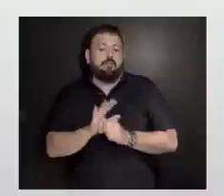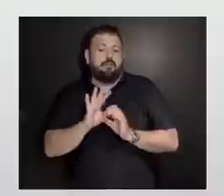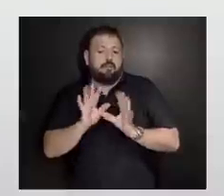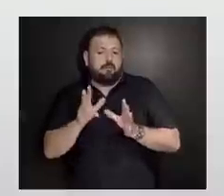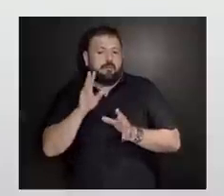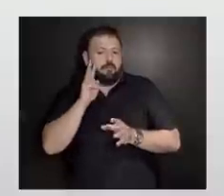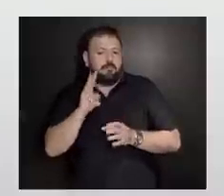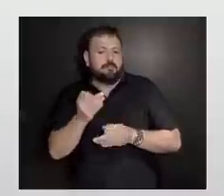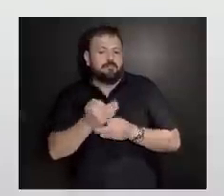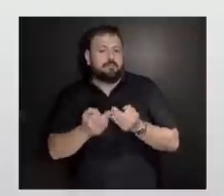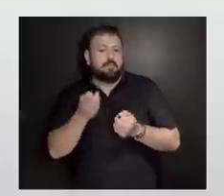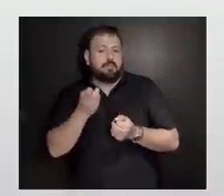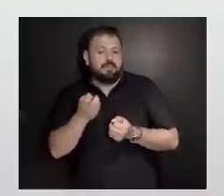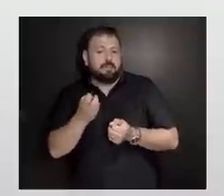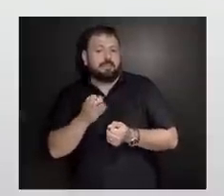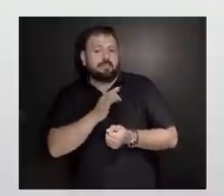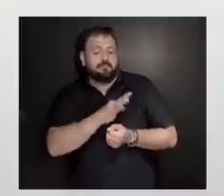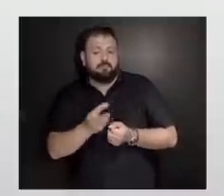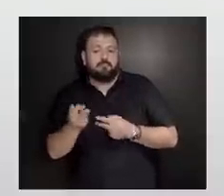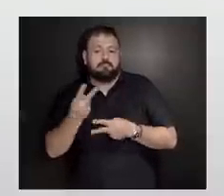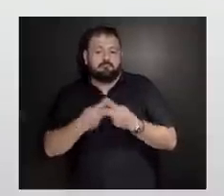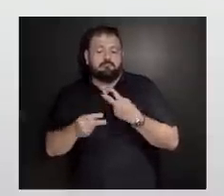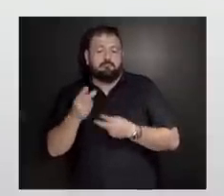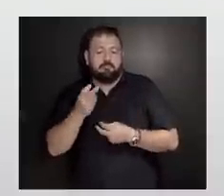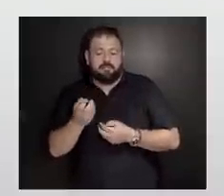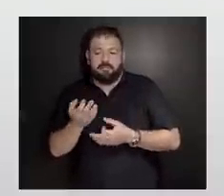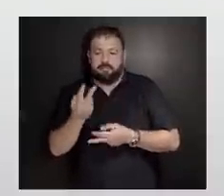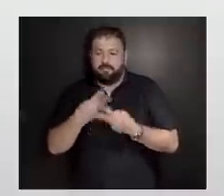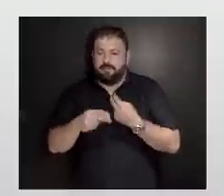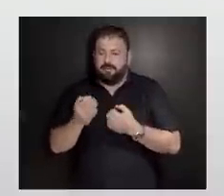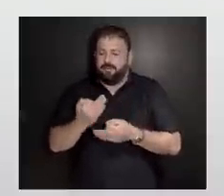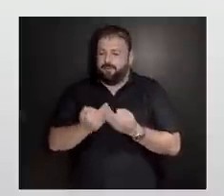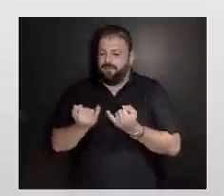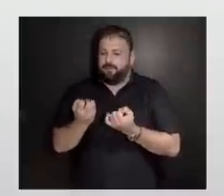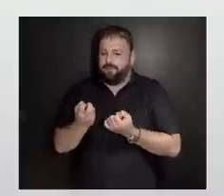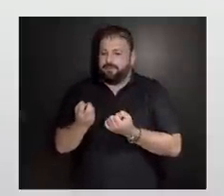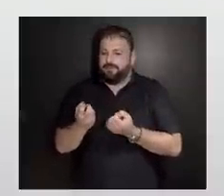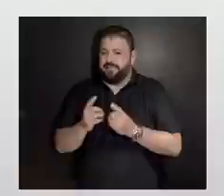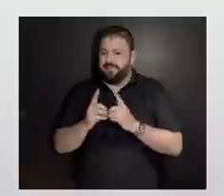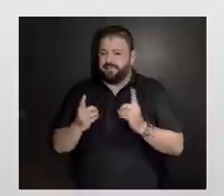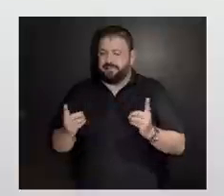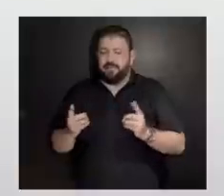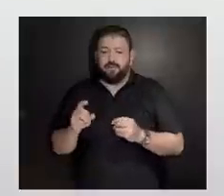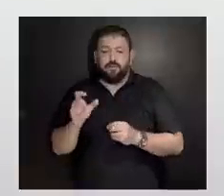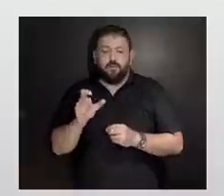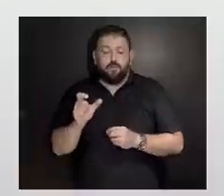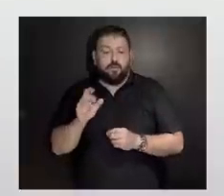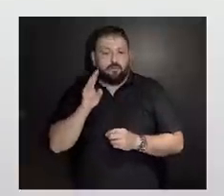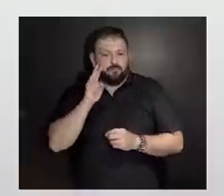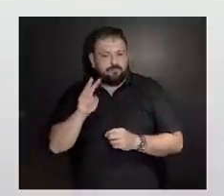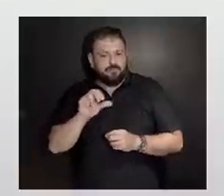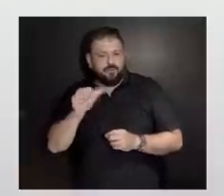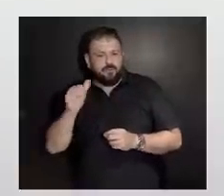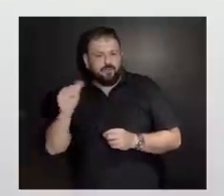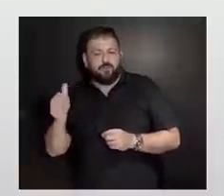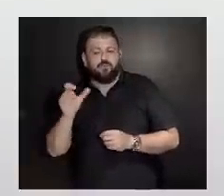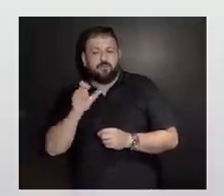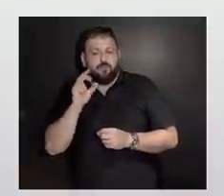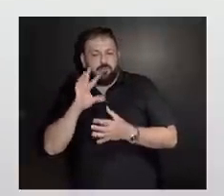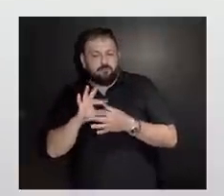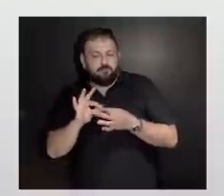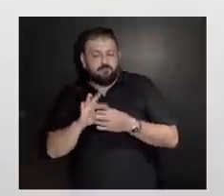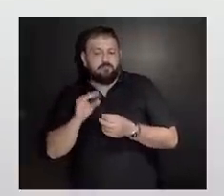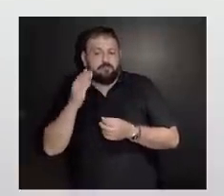este gen contribuye también al desarrollo de esta condición. Como ya lo vimos también hace un momento, pues mujeres también con